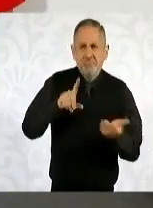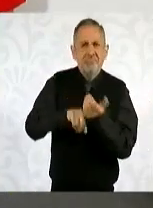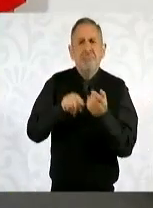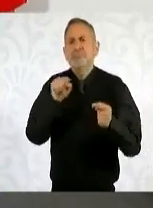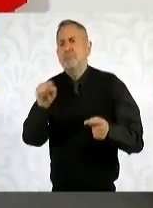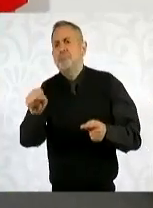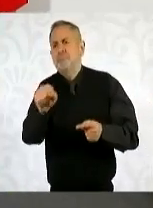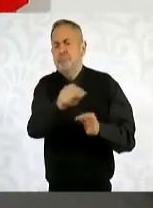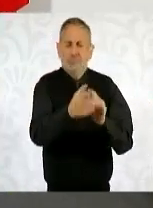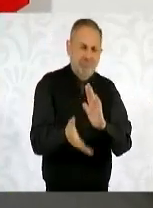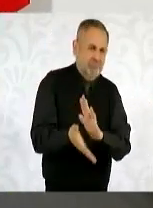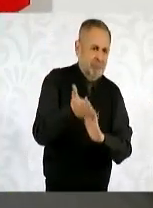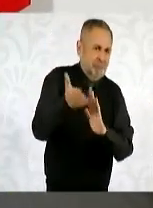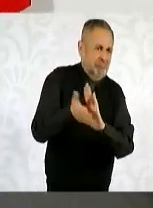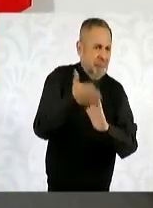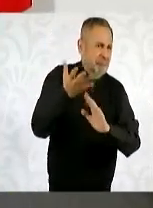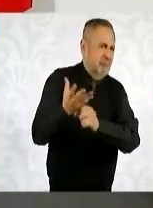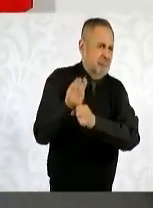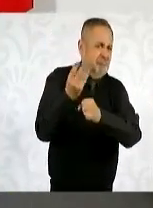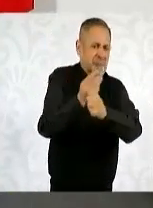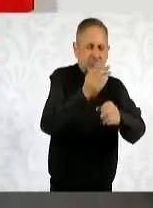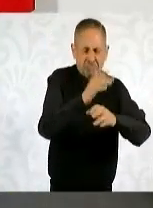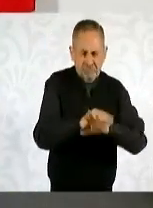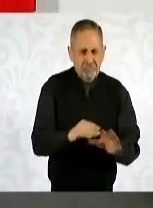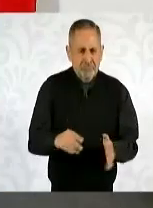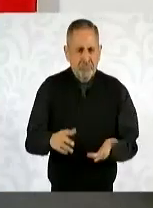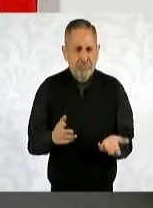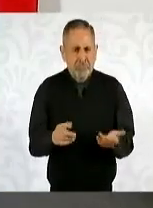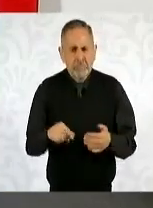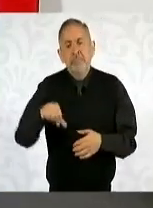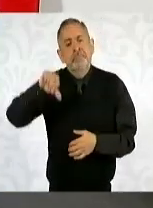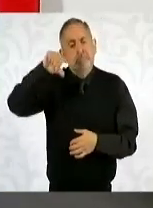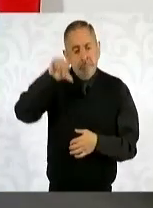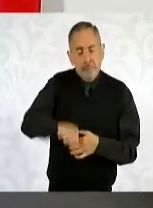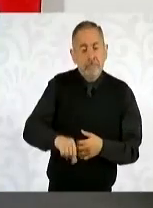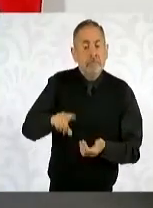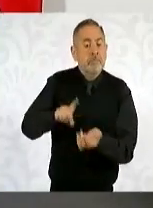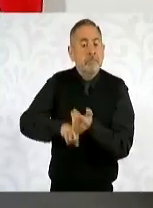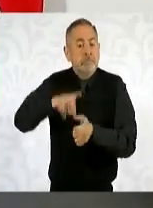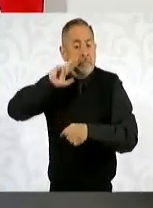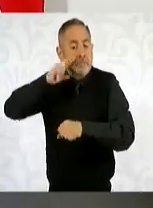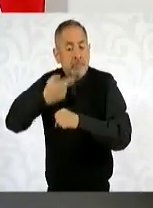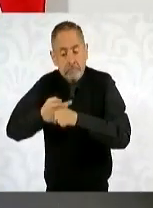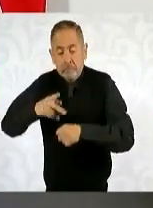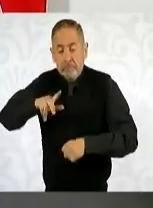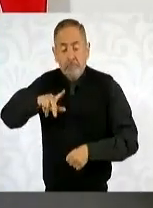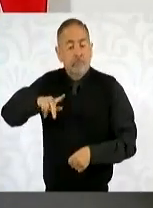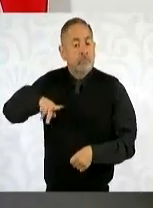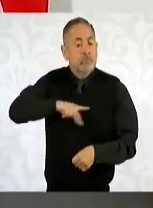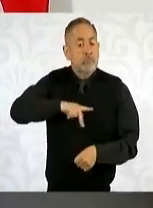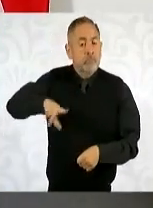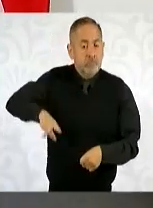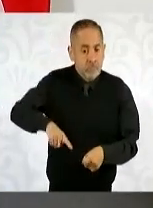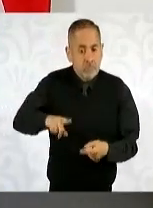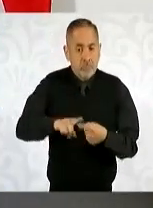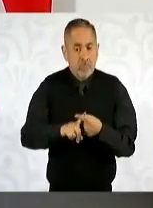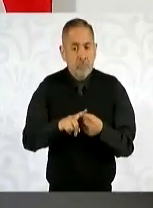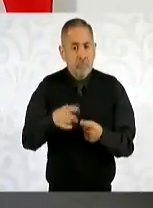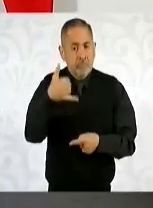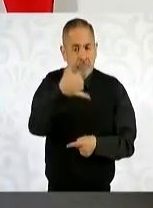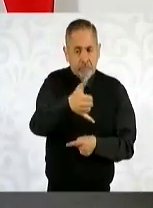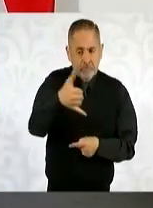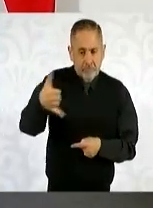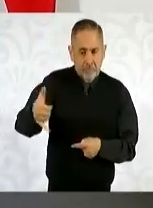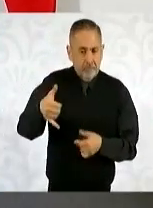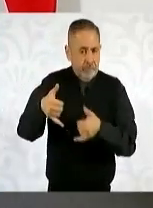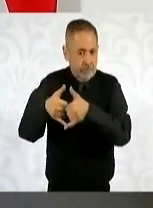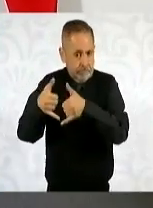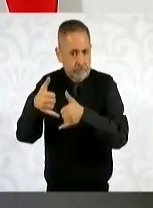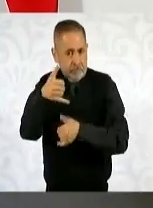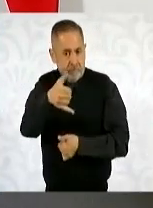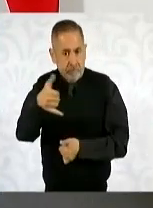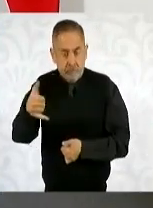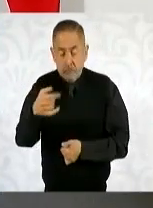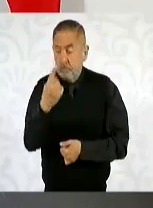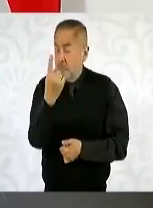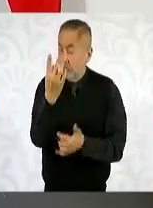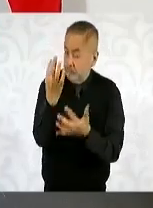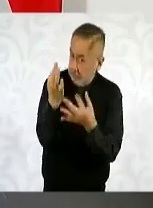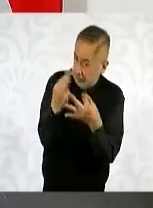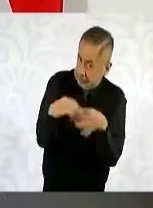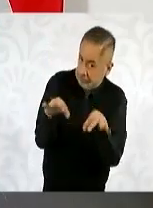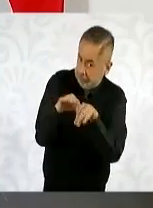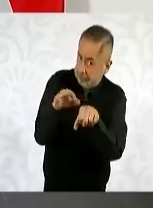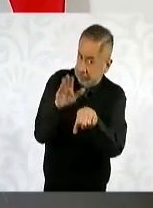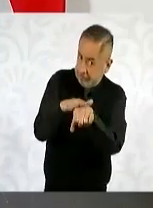de las instituciones públicas, que son dos. Uno es el Infonavit, que es muy importante